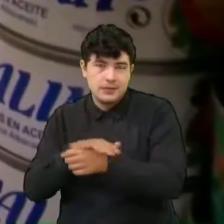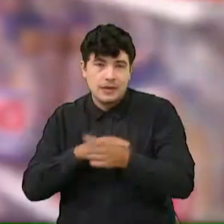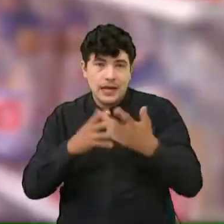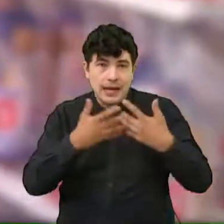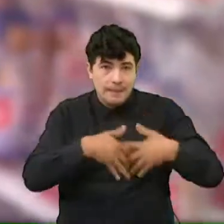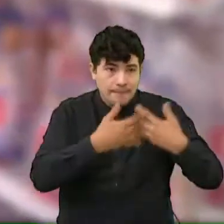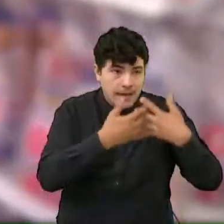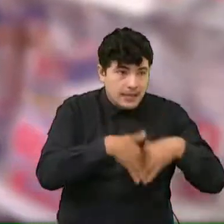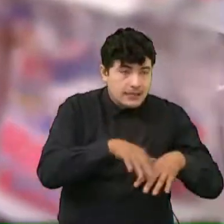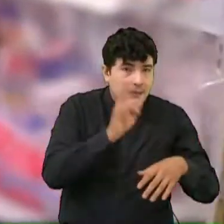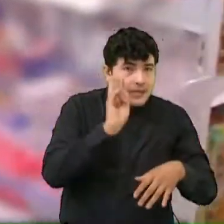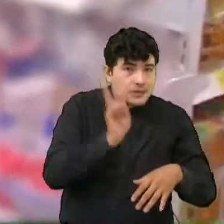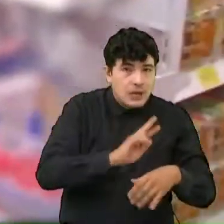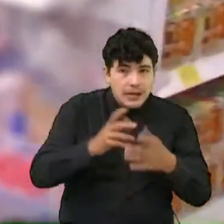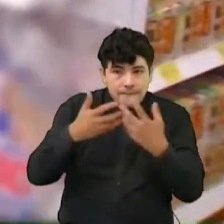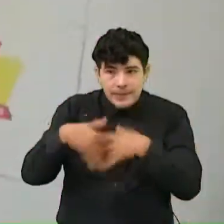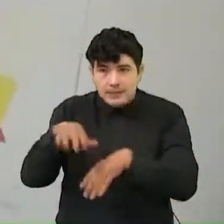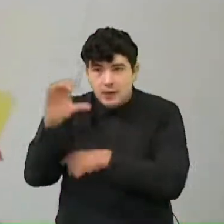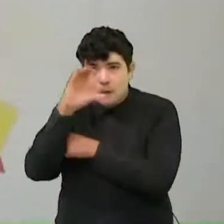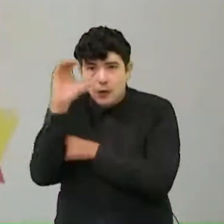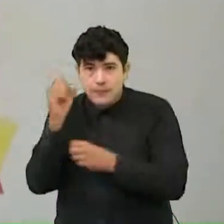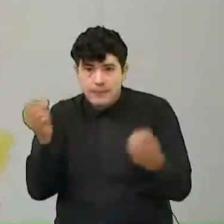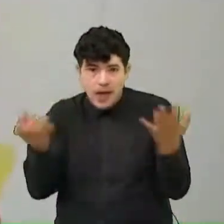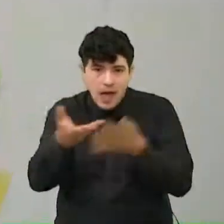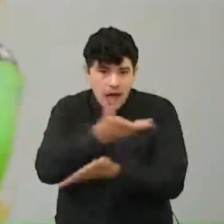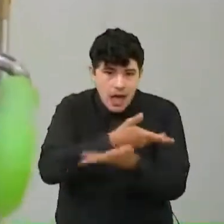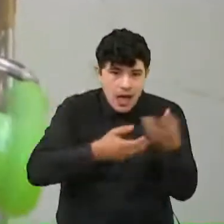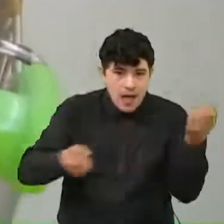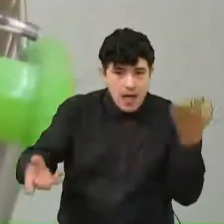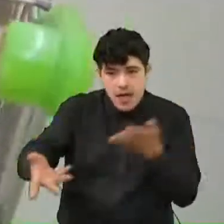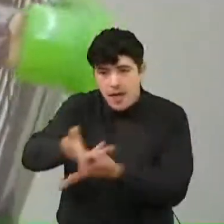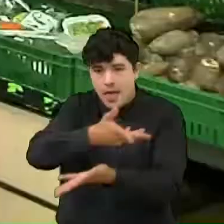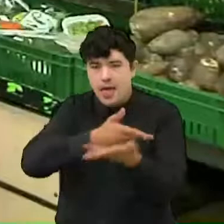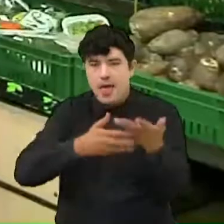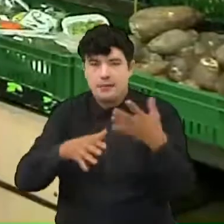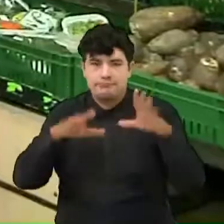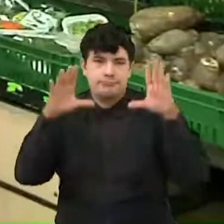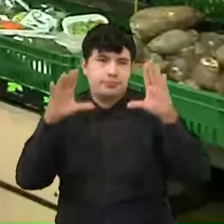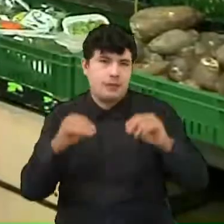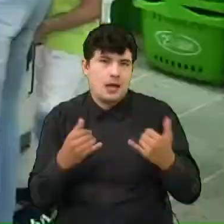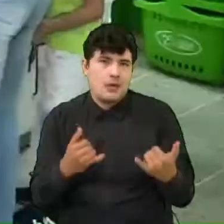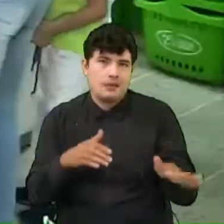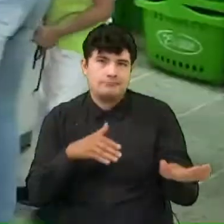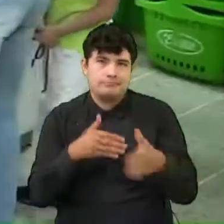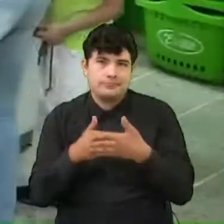realizaban en el escobal y en el corregimiento de la parada donde las ventas también se disminuyeron más de un 50 por ciento